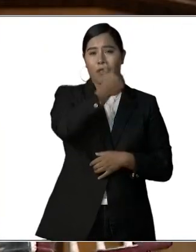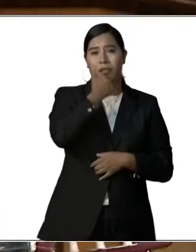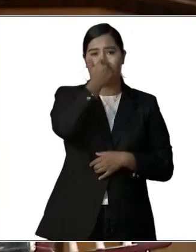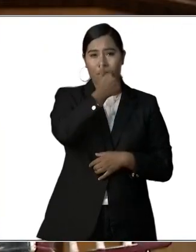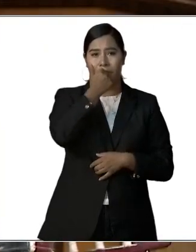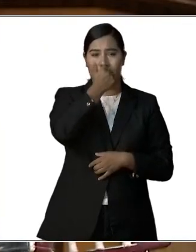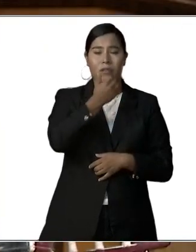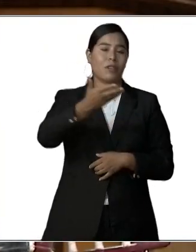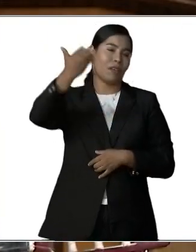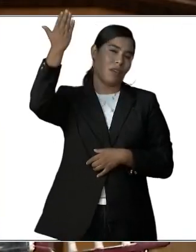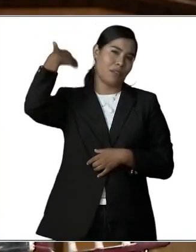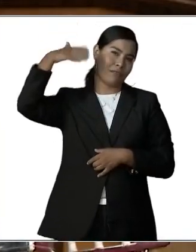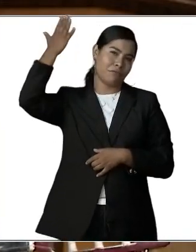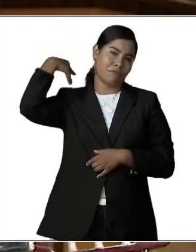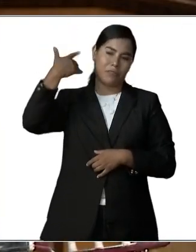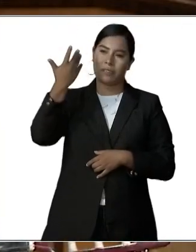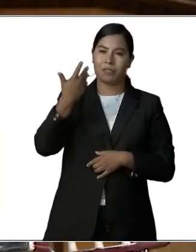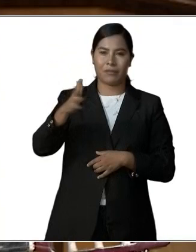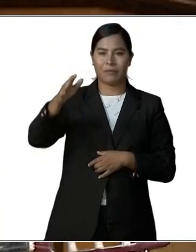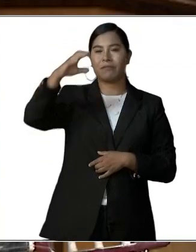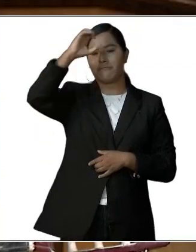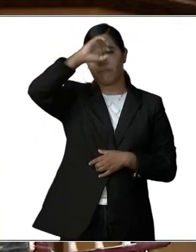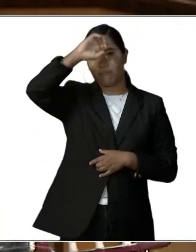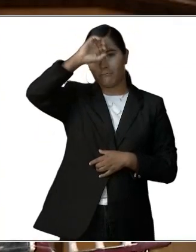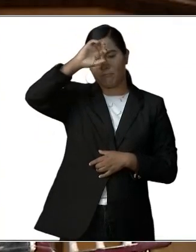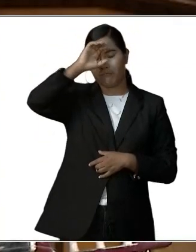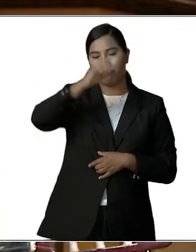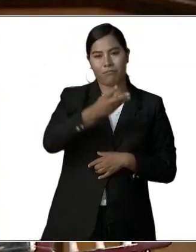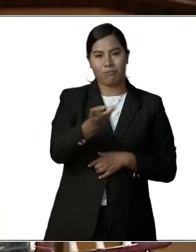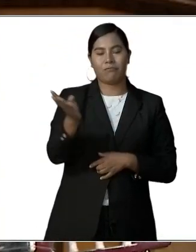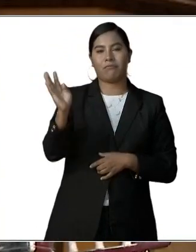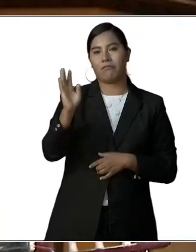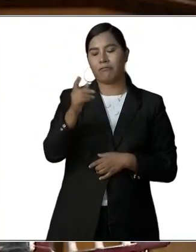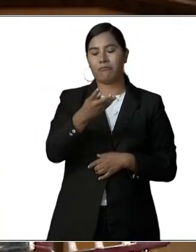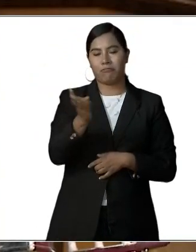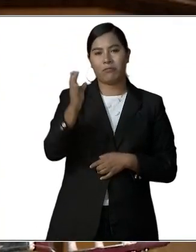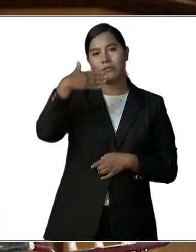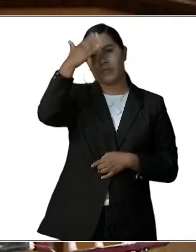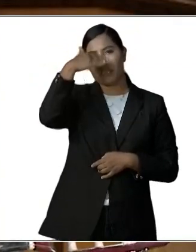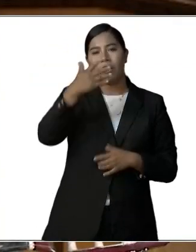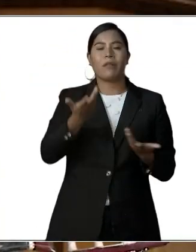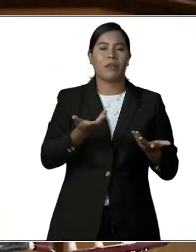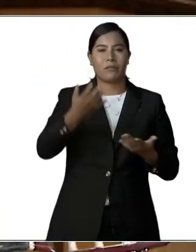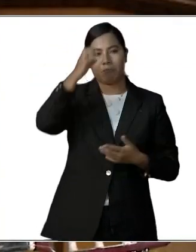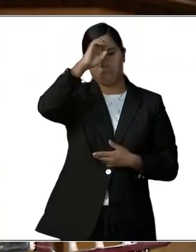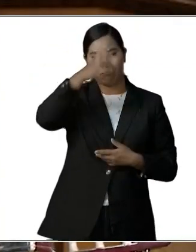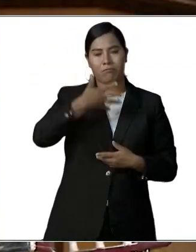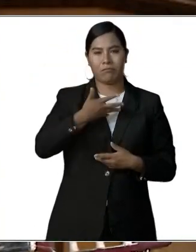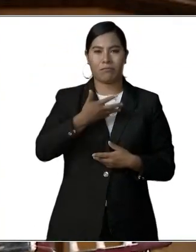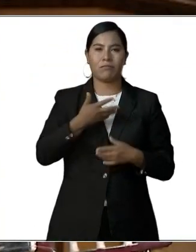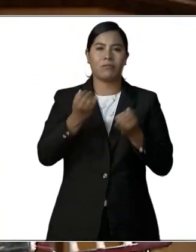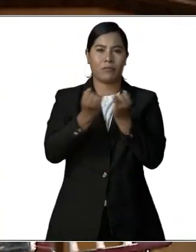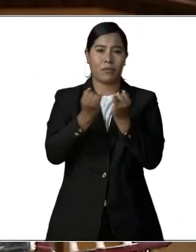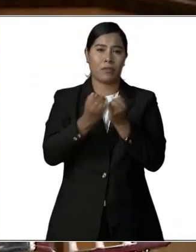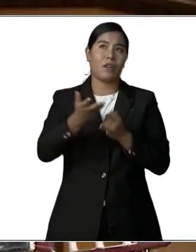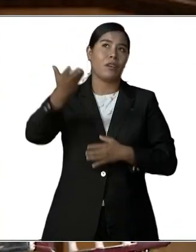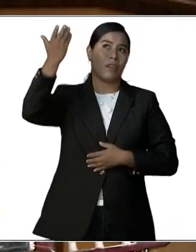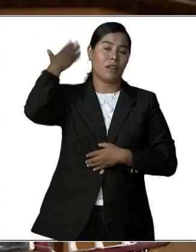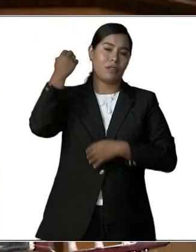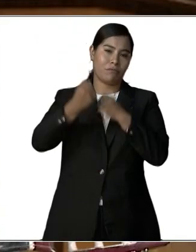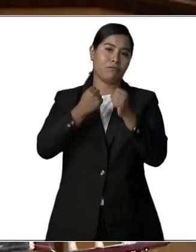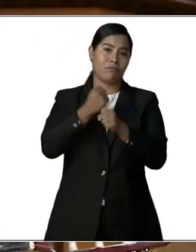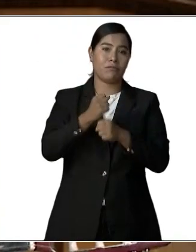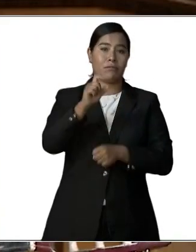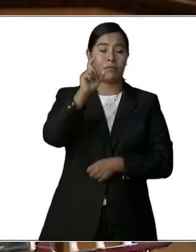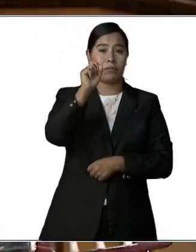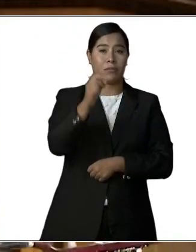de otros concursos a nivel nacional, saben cómo se maneja. Nosotros el año pasado pues hablamos de 22 rondallas, pero hay